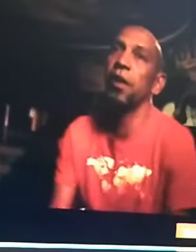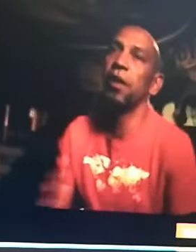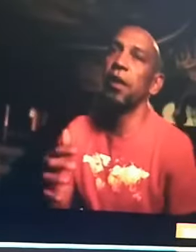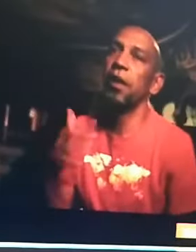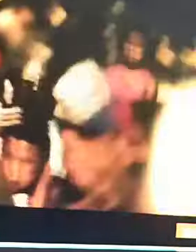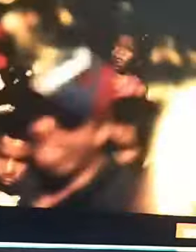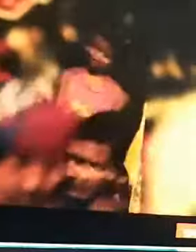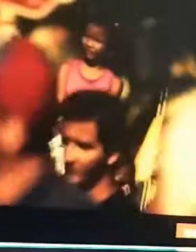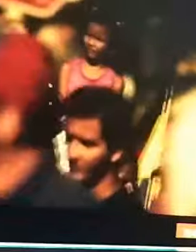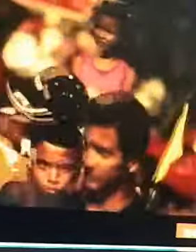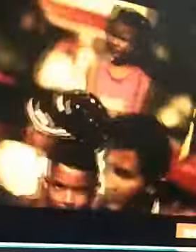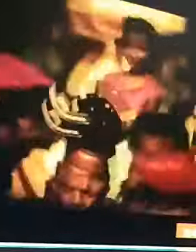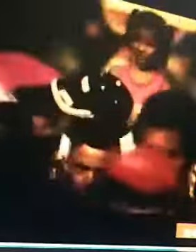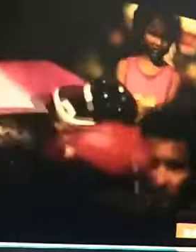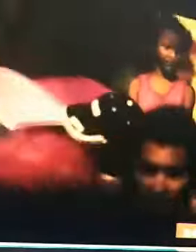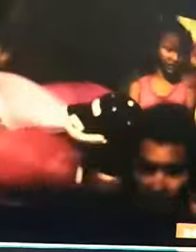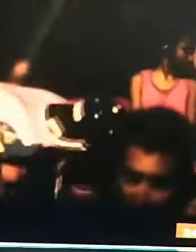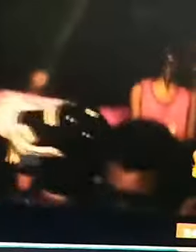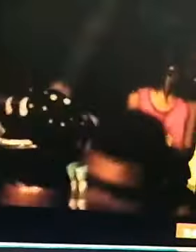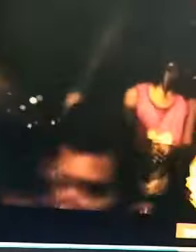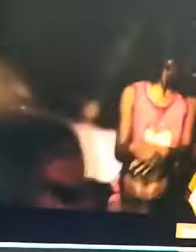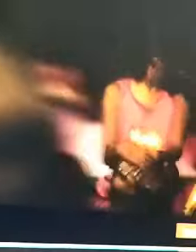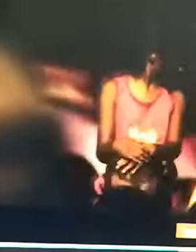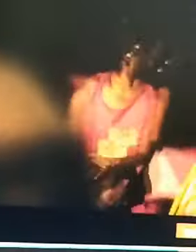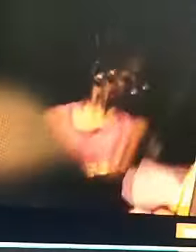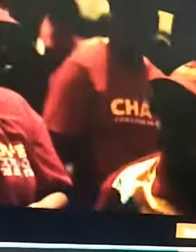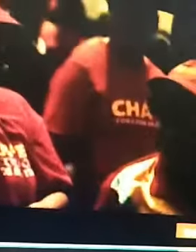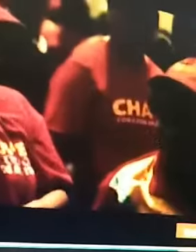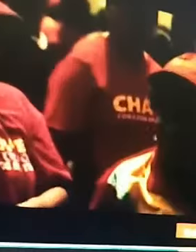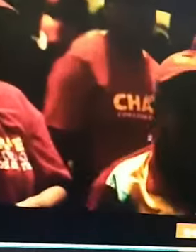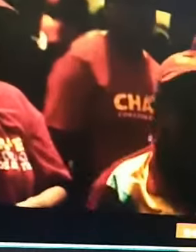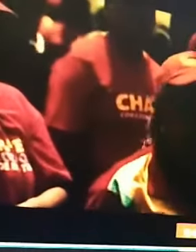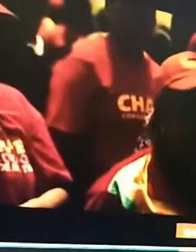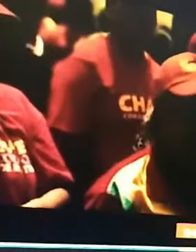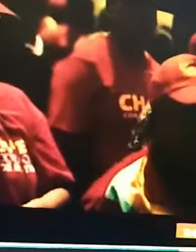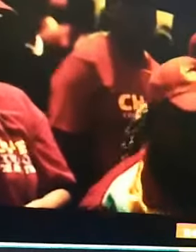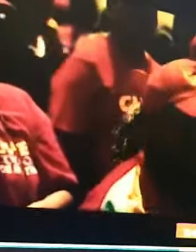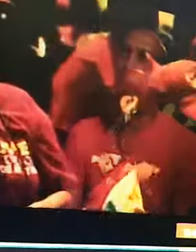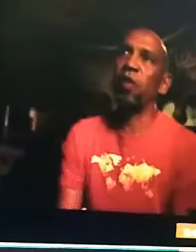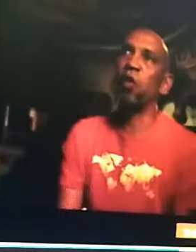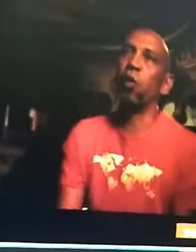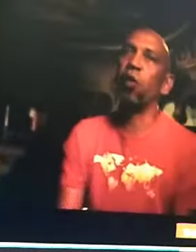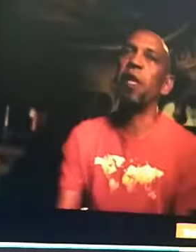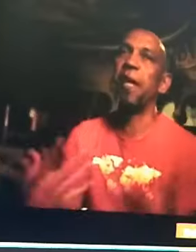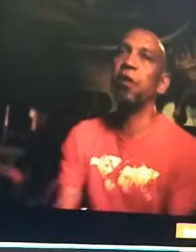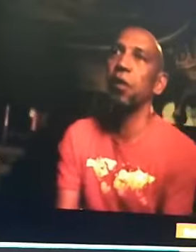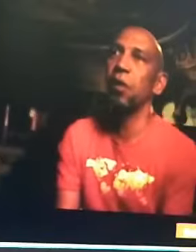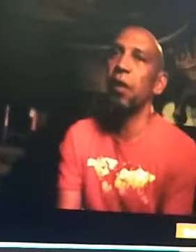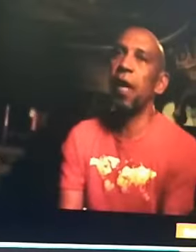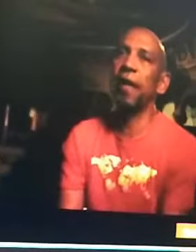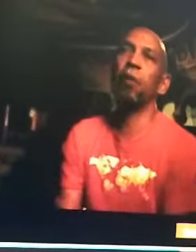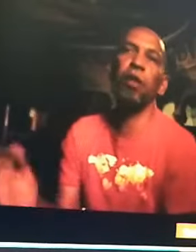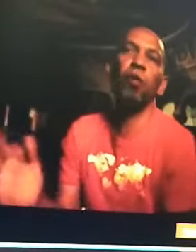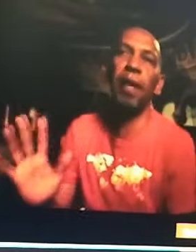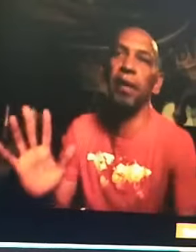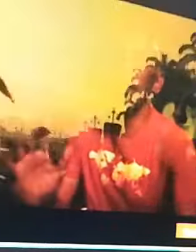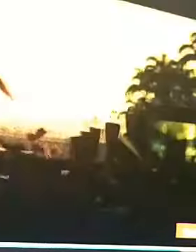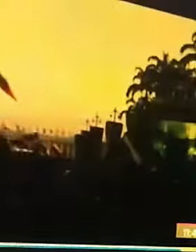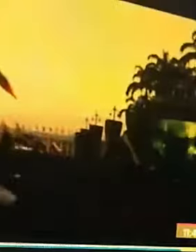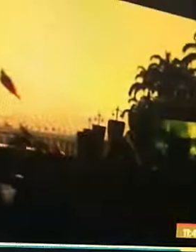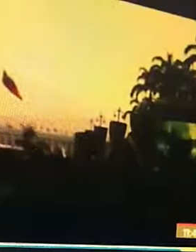Hermosa, que era como el consuelo colectivo, como el pésame colectivo, como encontrarnos con los hermanos ante la muerte de un